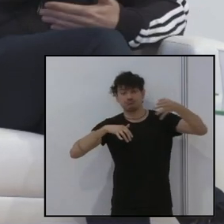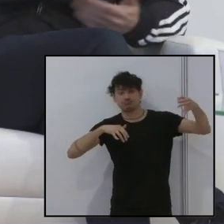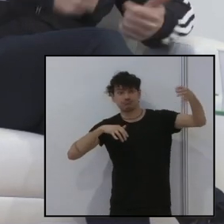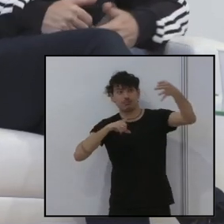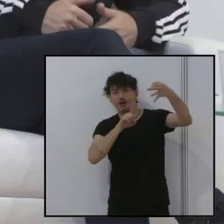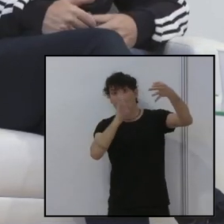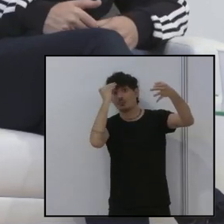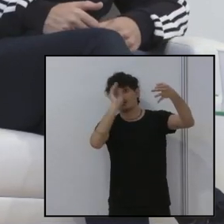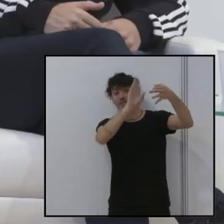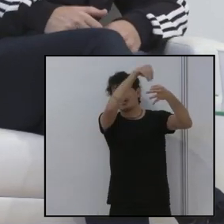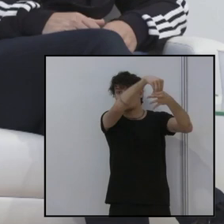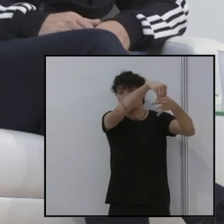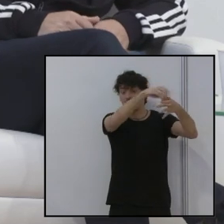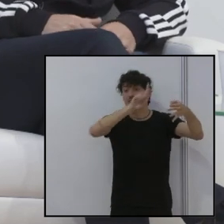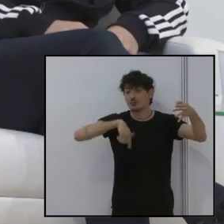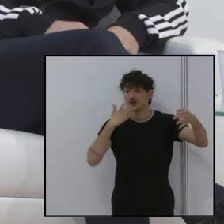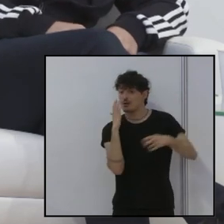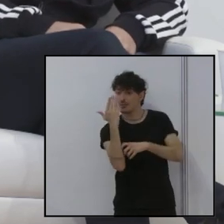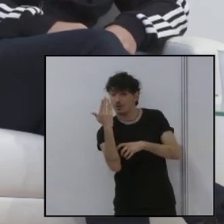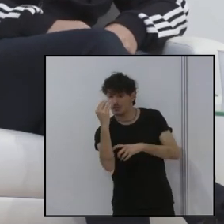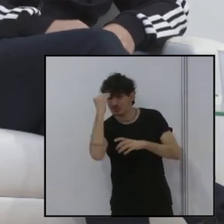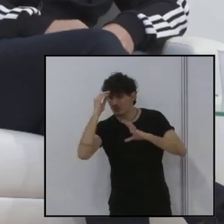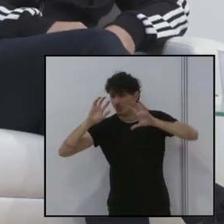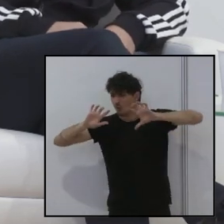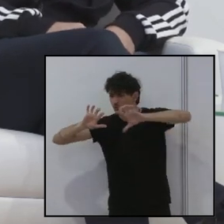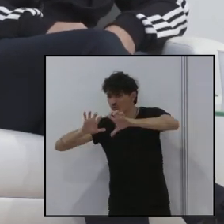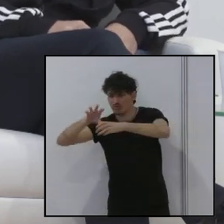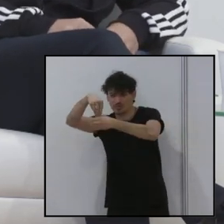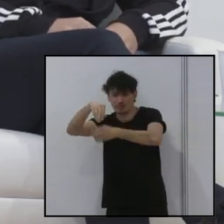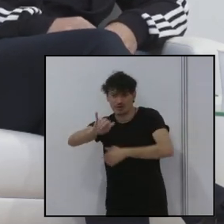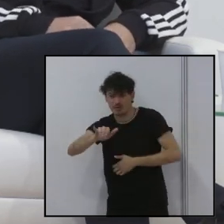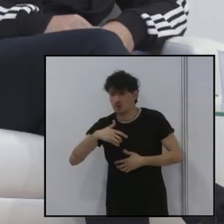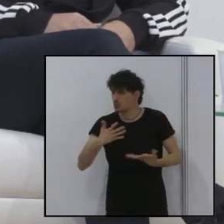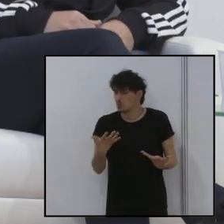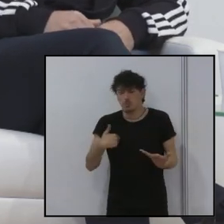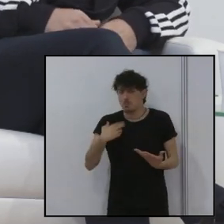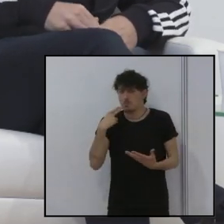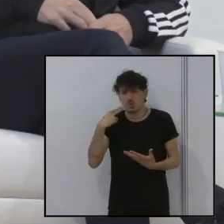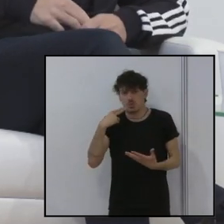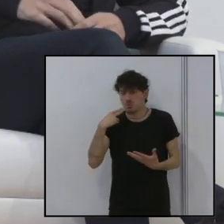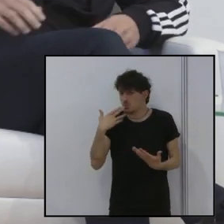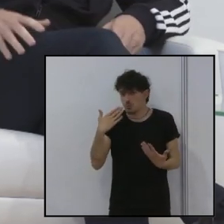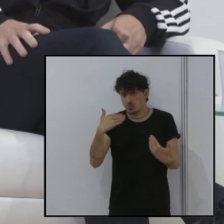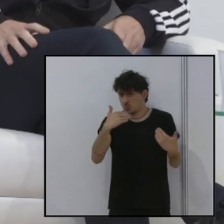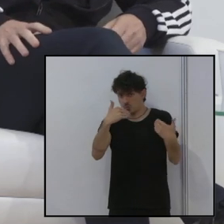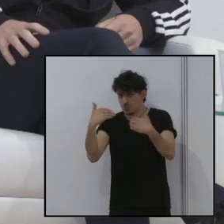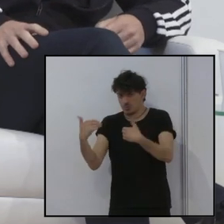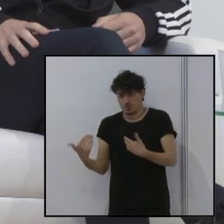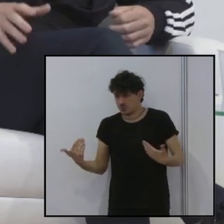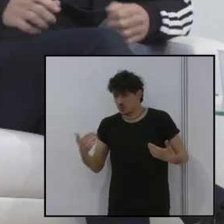al otro lado del espejo hay gente tratando de apoderarse. Pero en ningún momento tuve miedo, no me sentí como en una peli de